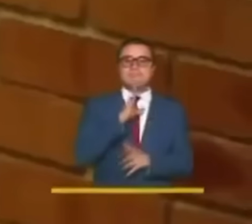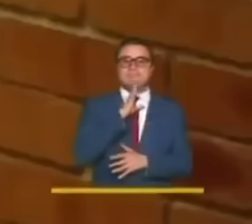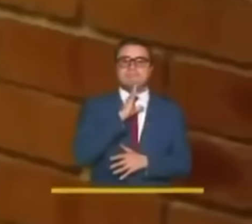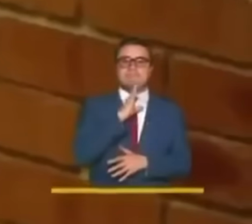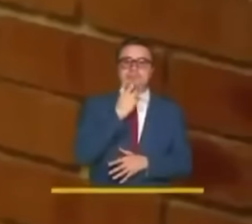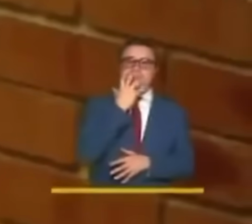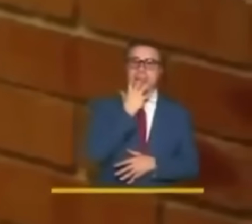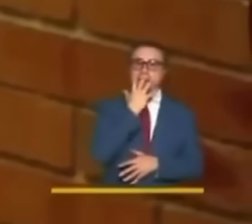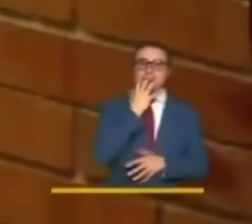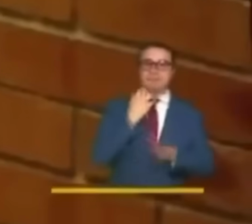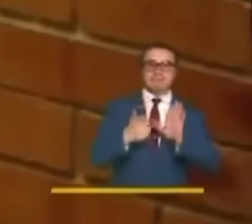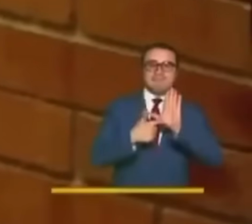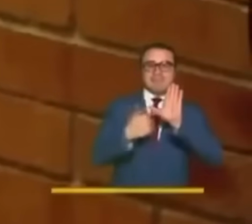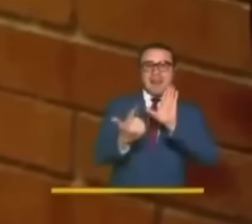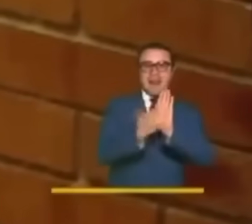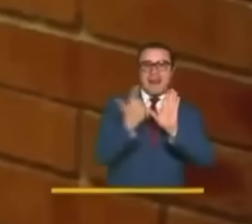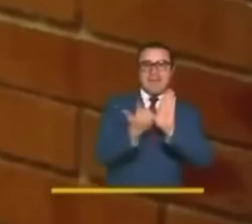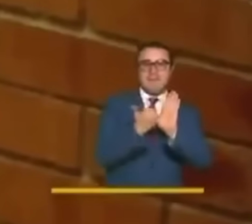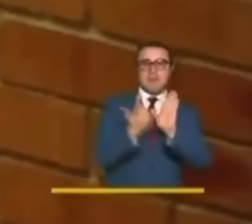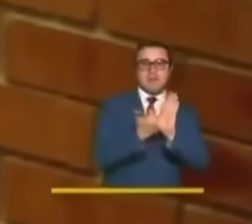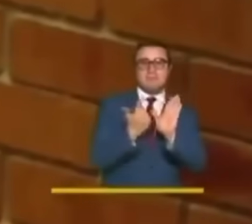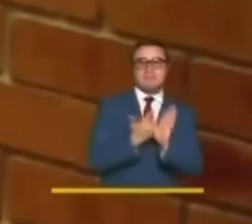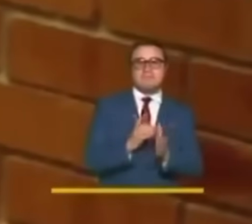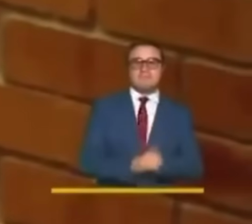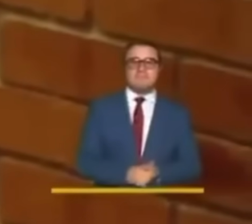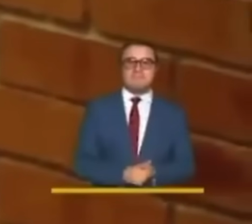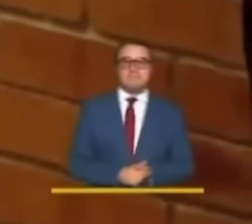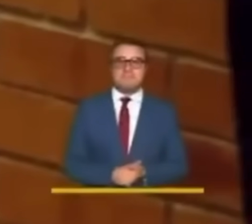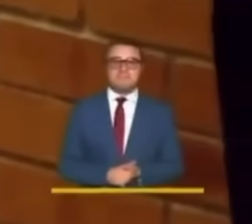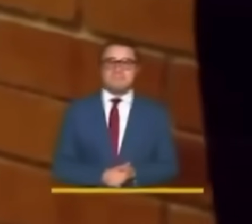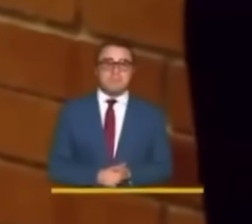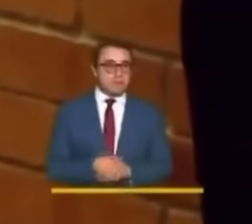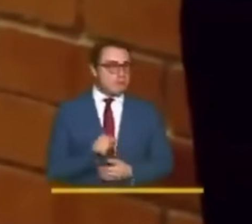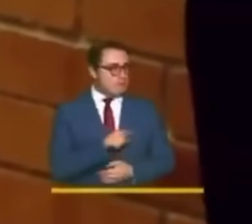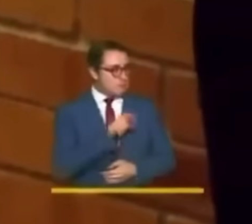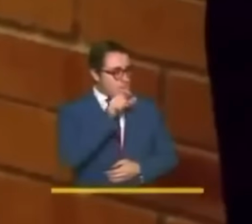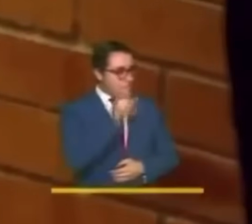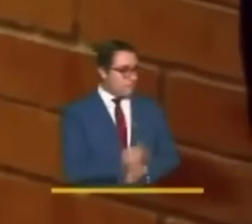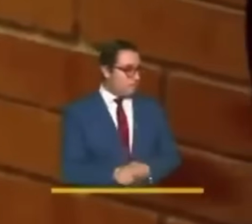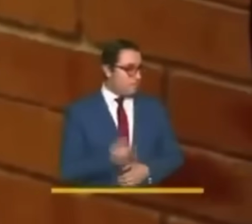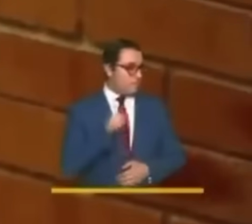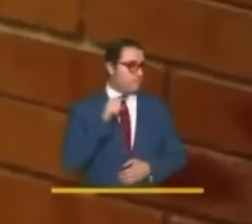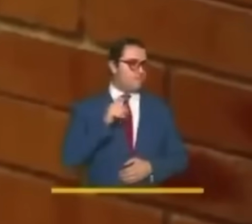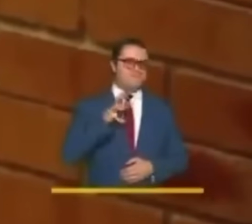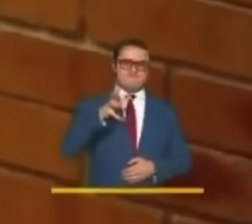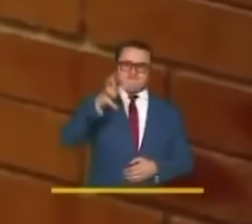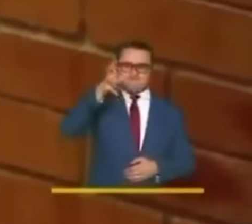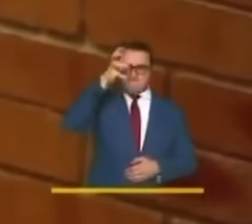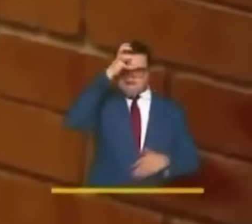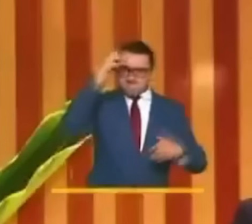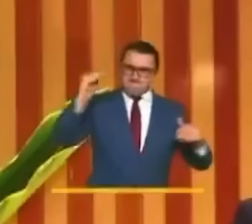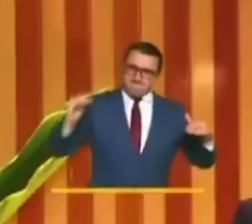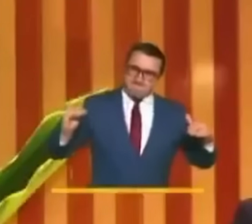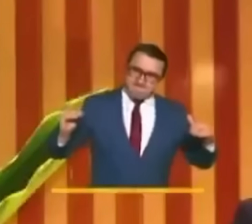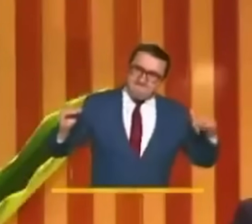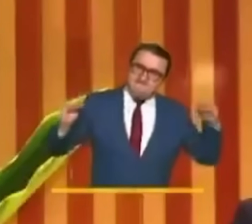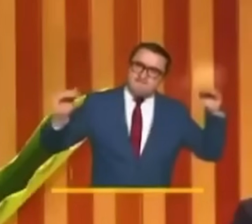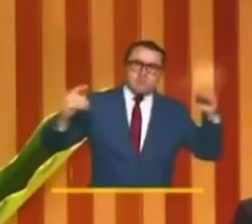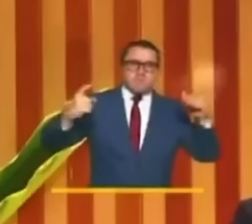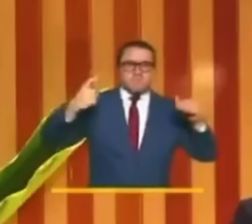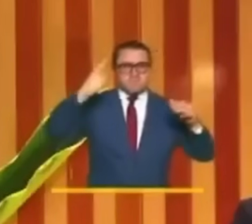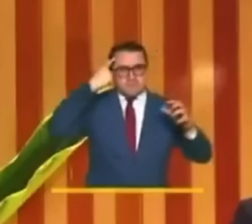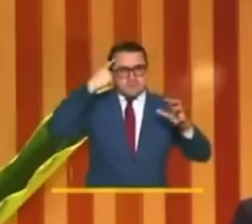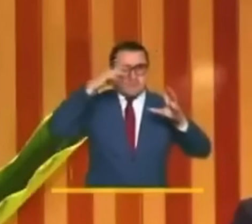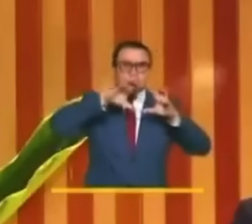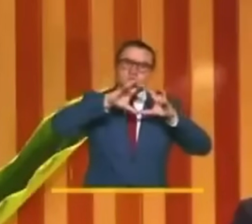Márquez. Pero como él, una vanguardia del pensamiento mundial que fuimos aún